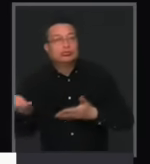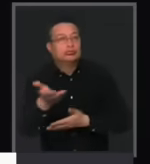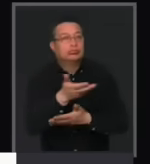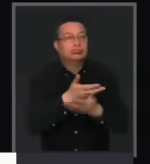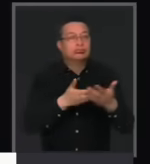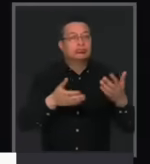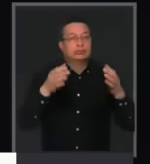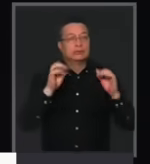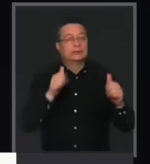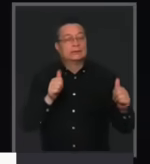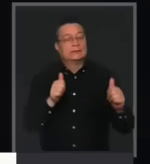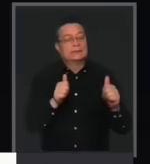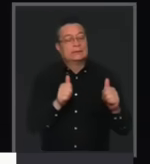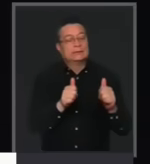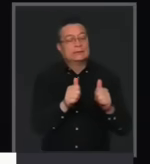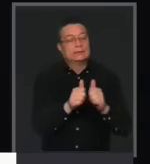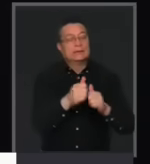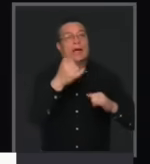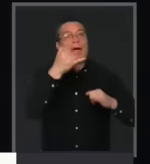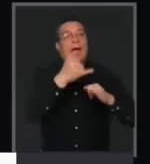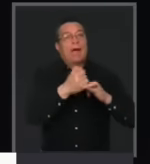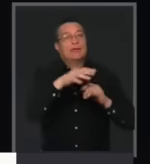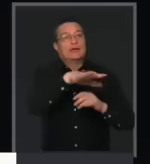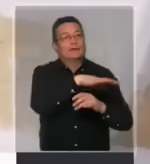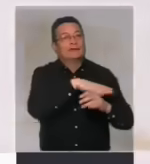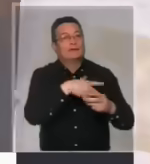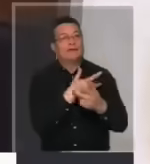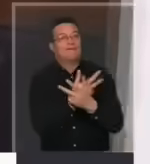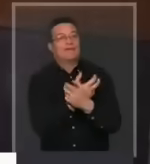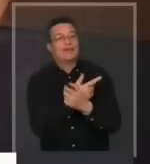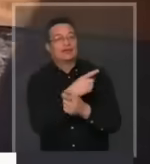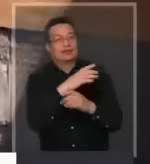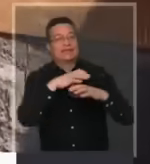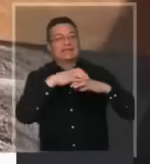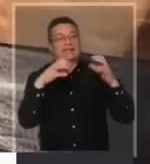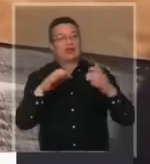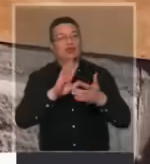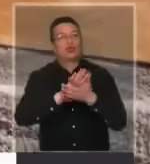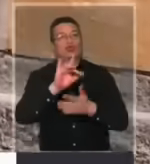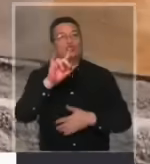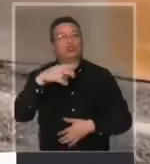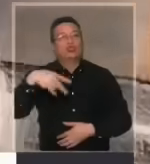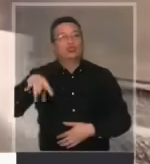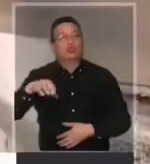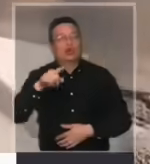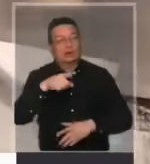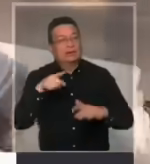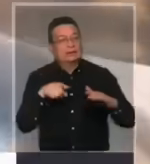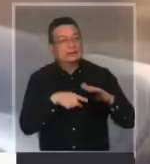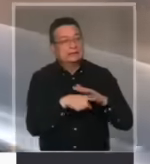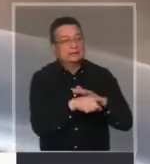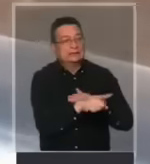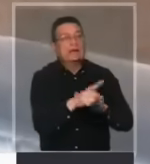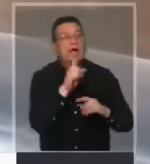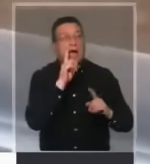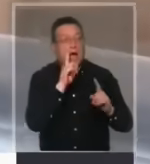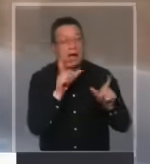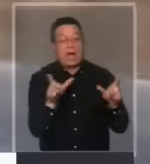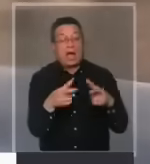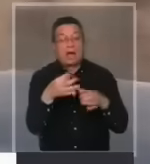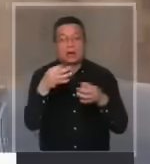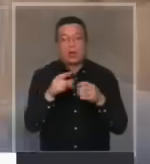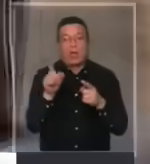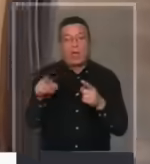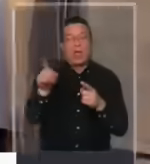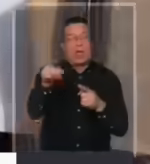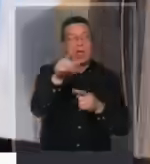objetivo: entablar amistad con los venezolanos del Cerro Chuño y permear así los distintos perímetros de seguridad que